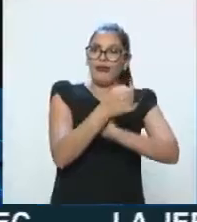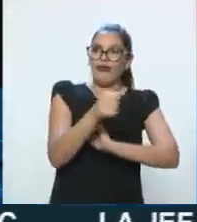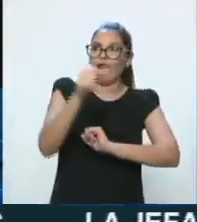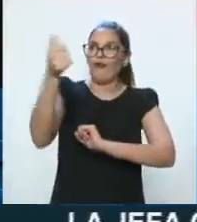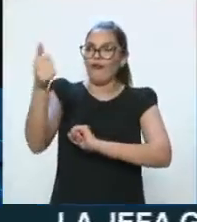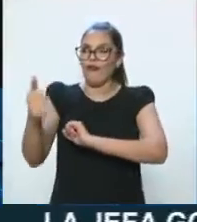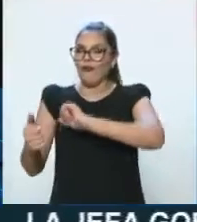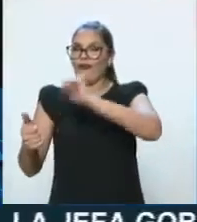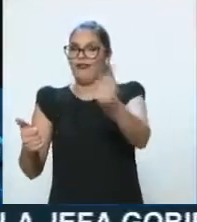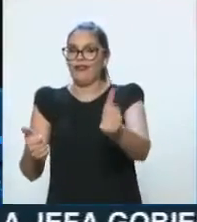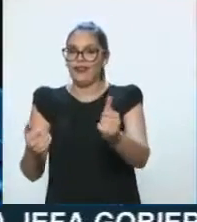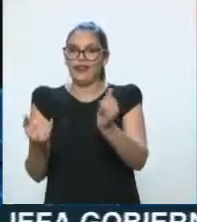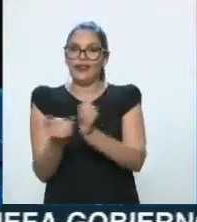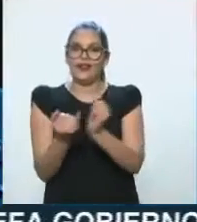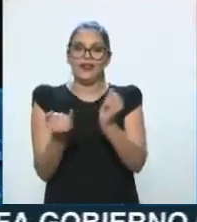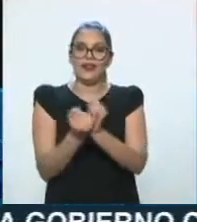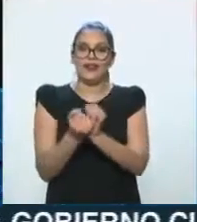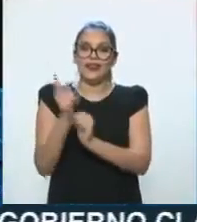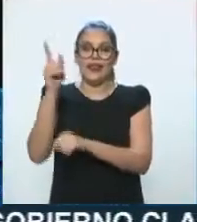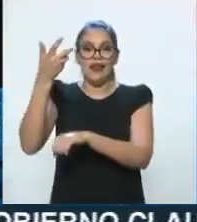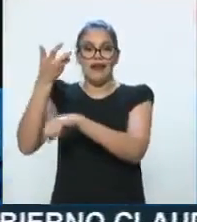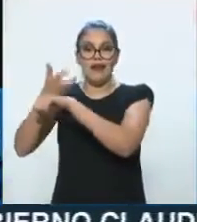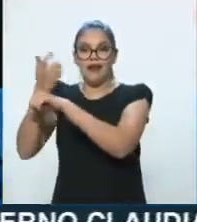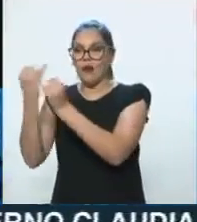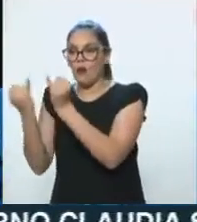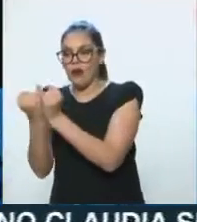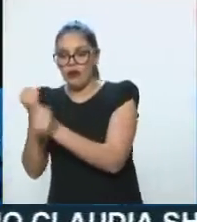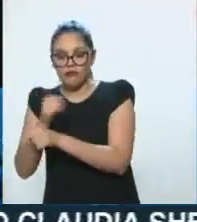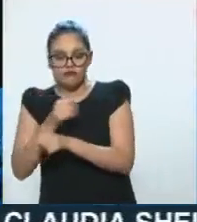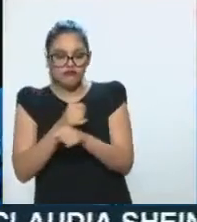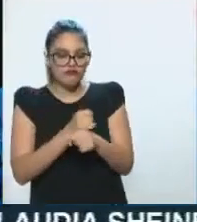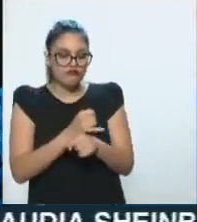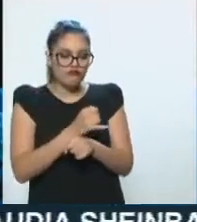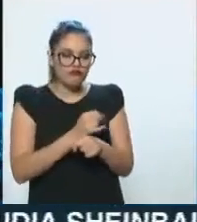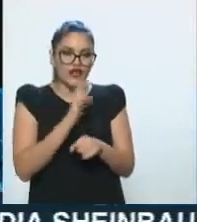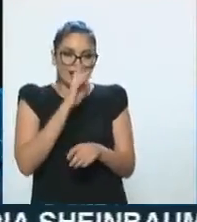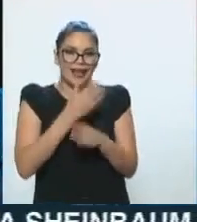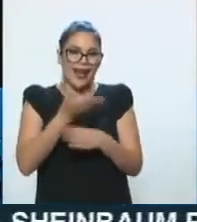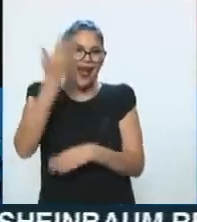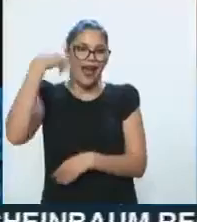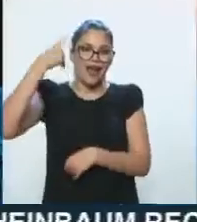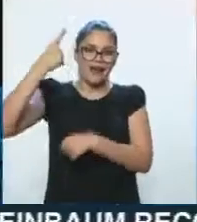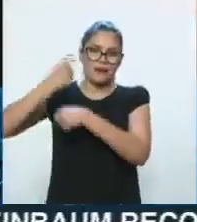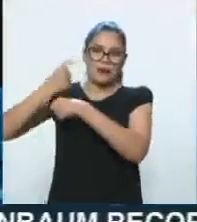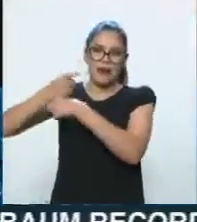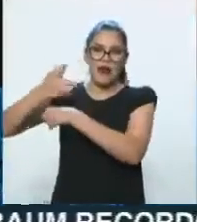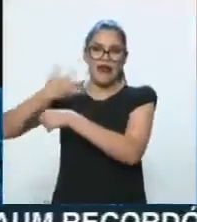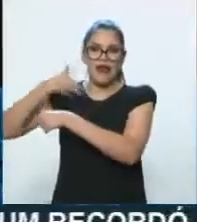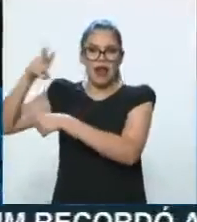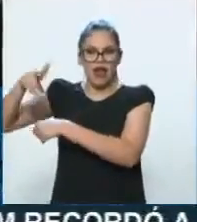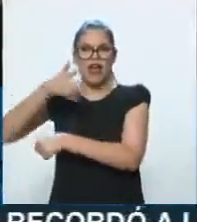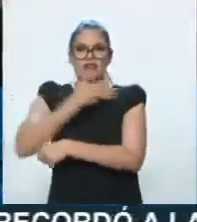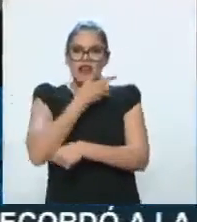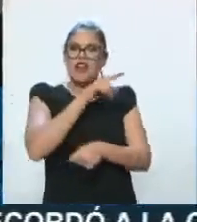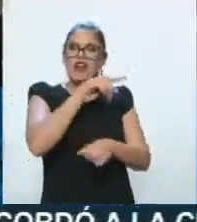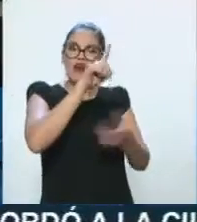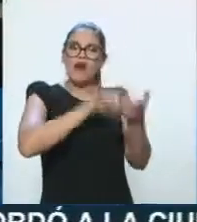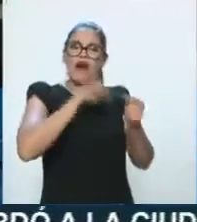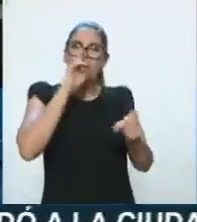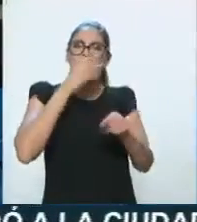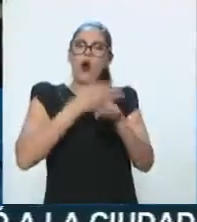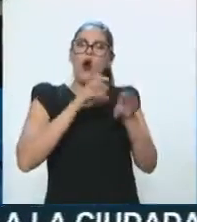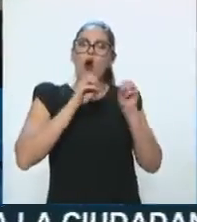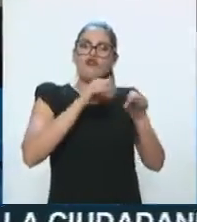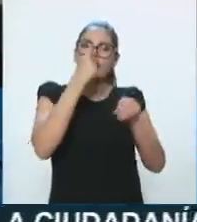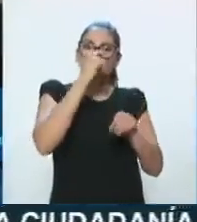en la investigación del departamento de estado de los eeuu que es el que originalmente dice que hay una oficina de sobornos y sacan